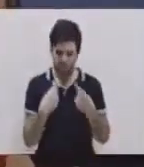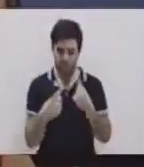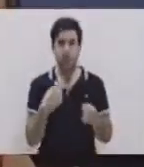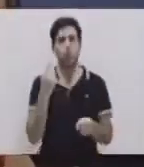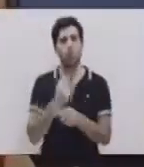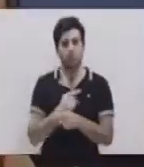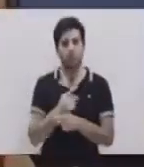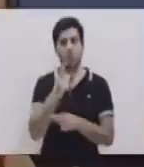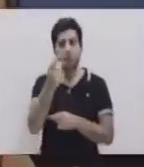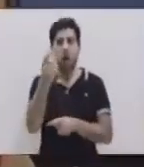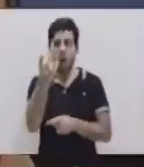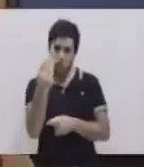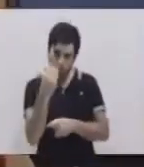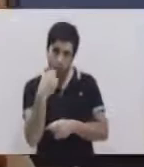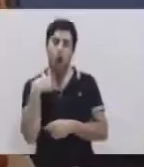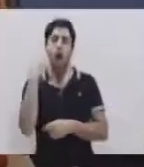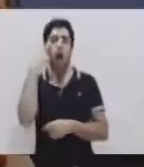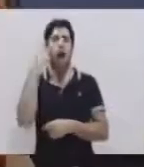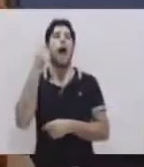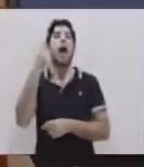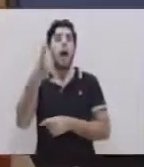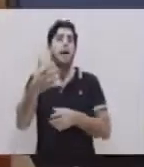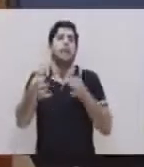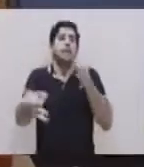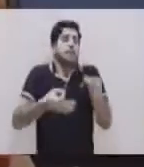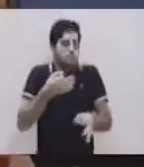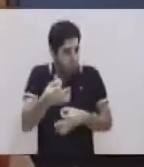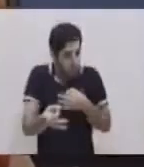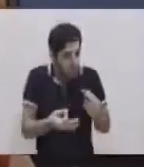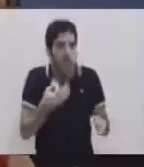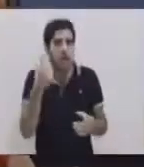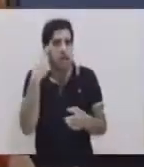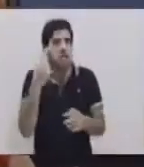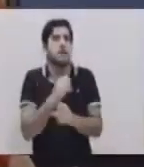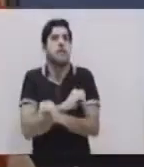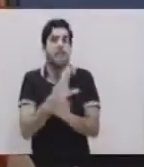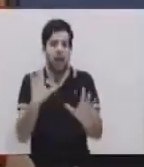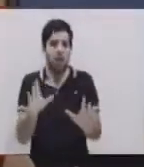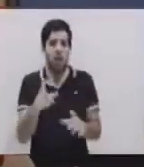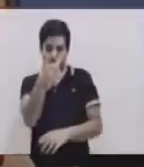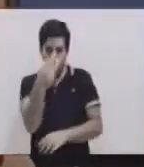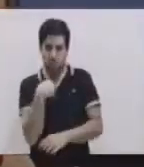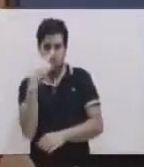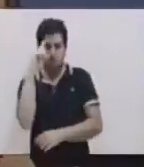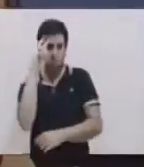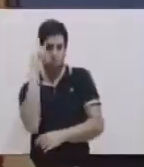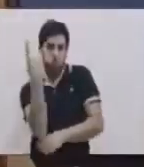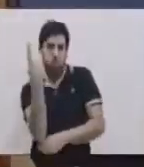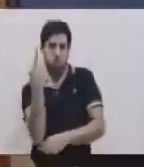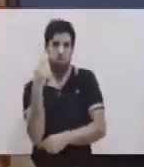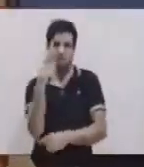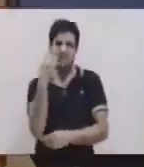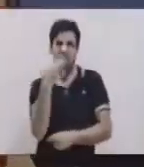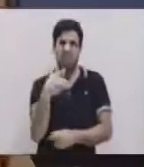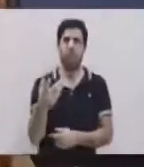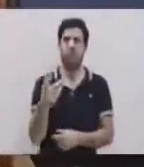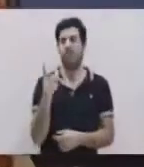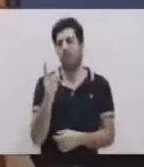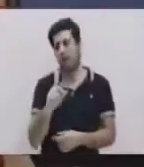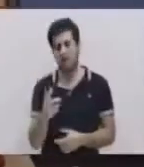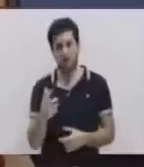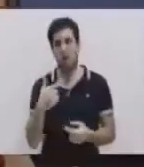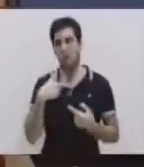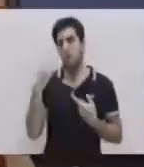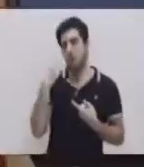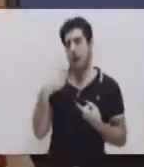alguien, en este caso de nuestra familia, ¿verdad? Y ponerse pues en los zapatos de, por ejemplo, en mi caso, de mi papá, de mi mamá, de mi